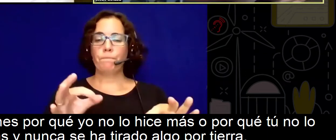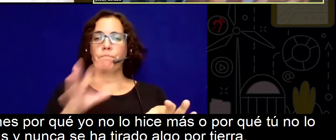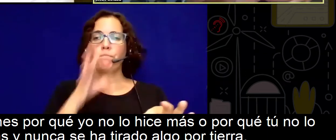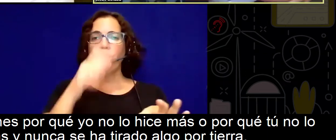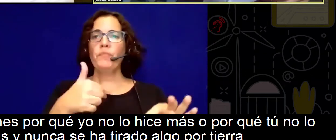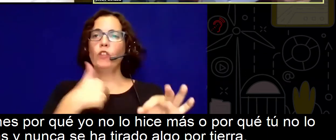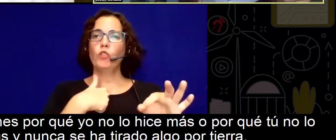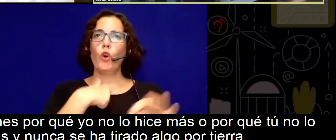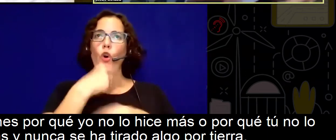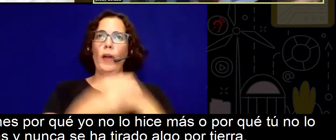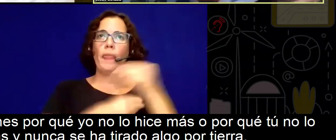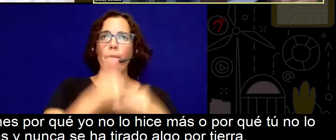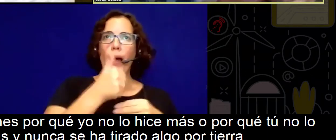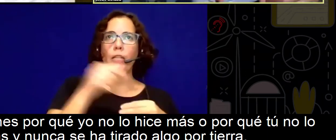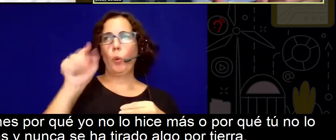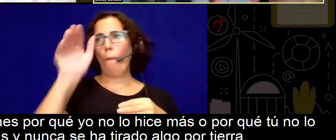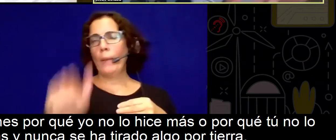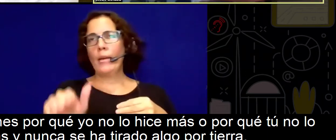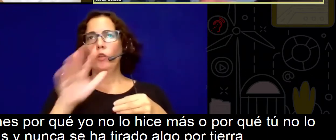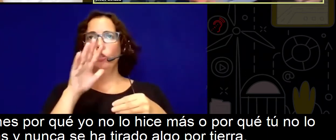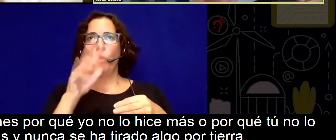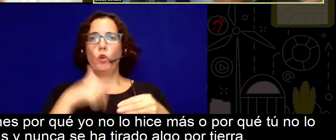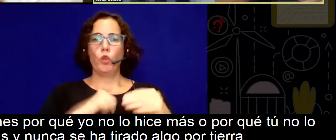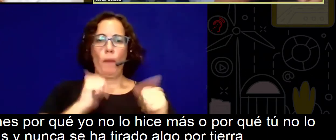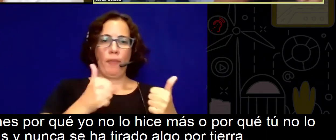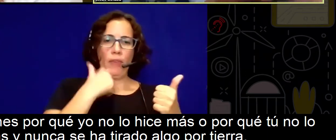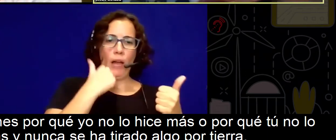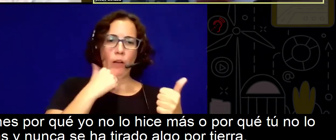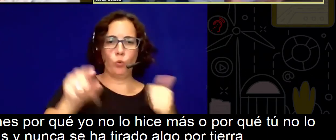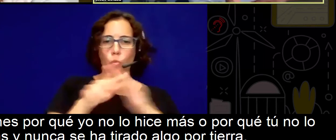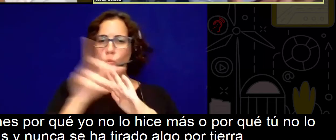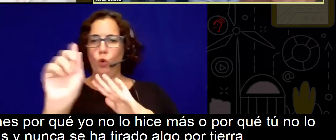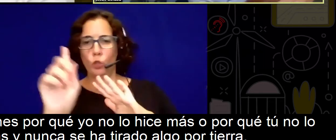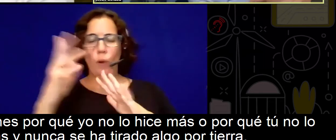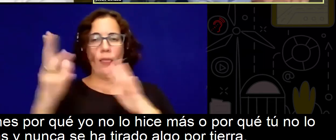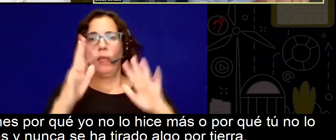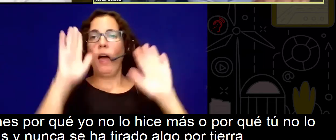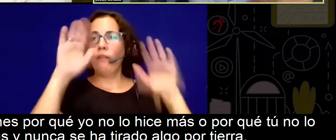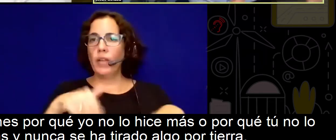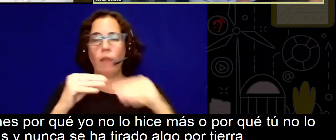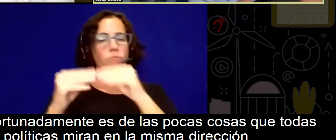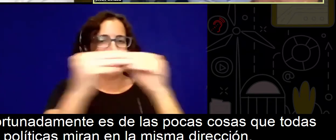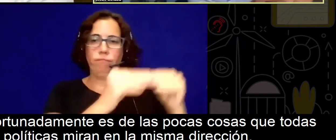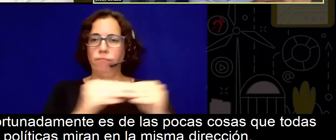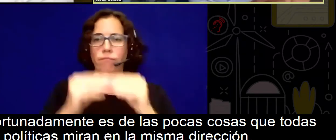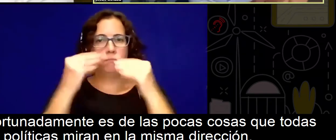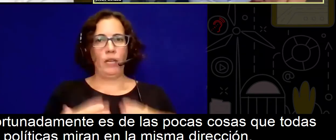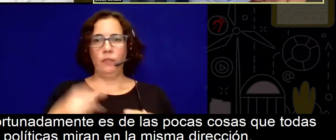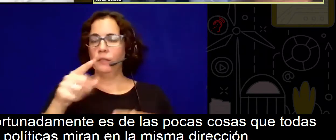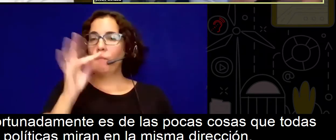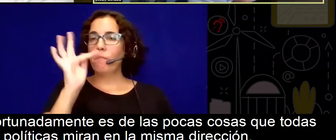más o por qué tú no lo haces más de lo que yo dejé hecho, y nunca se ha tirado algo por tierra y se ha rehecho. Es decir, aquí eso es lo bueno, que en